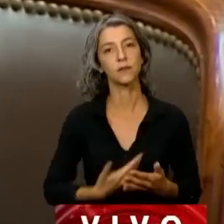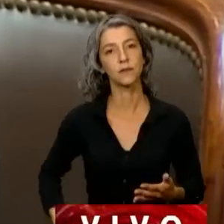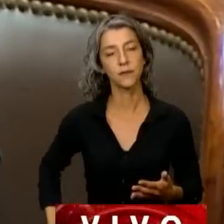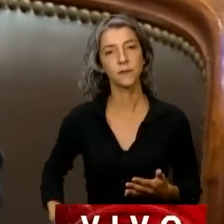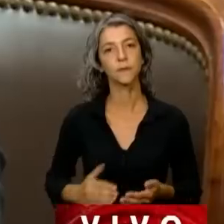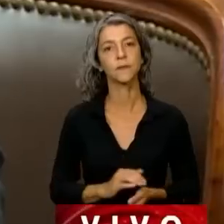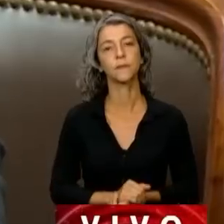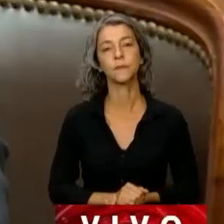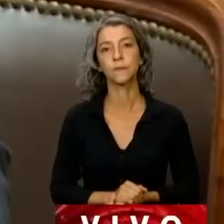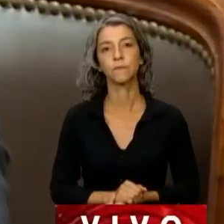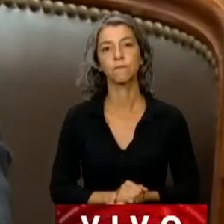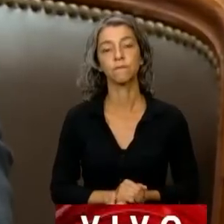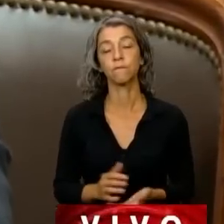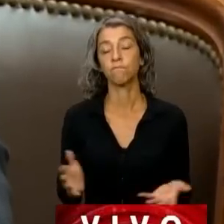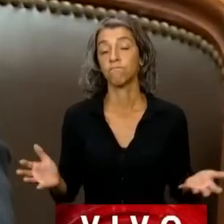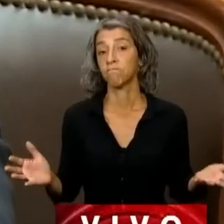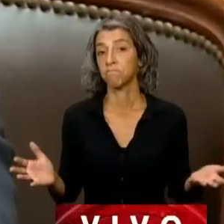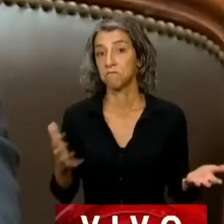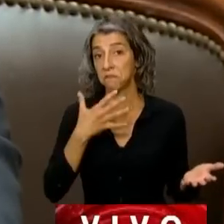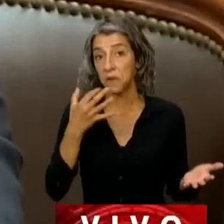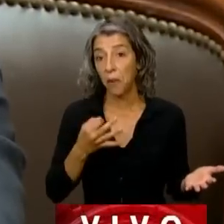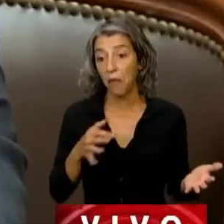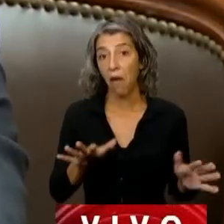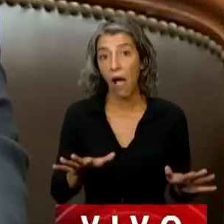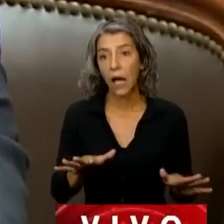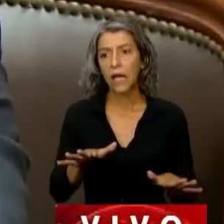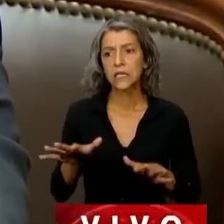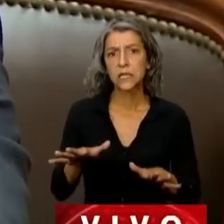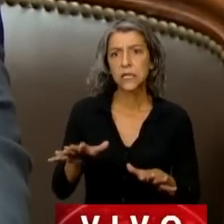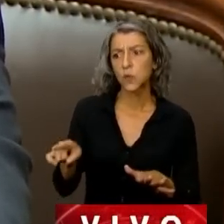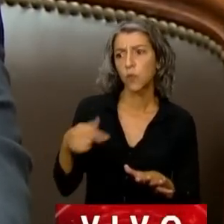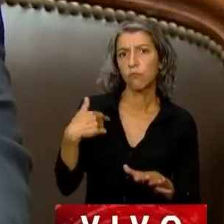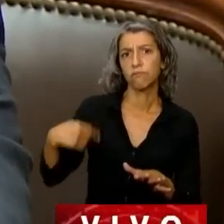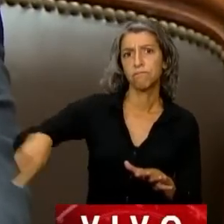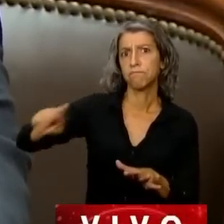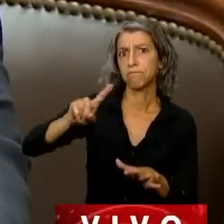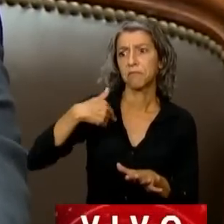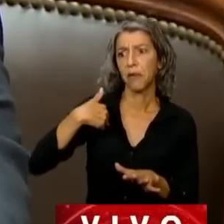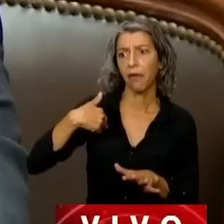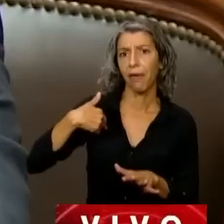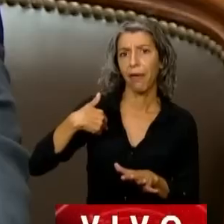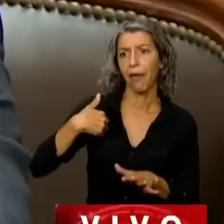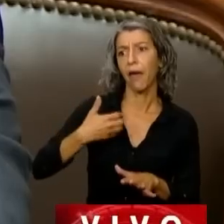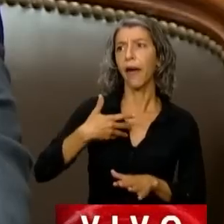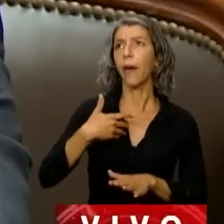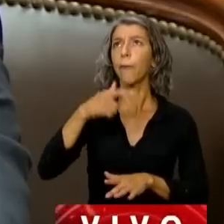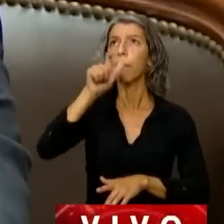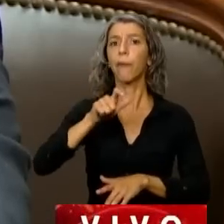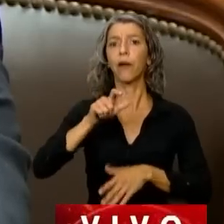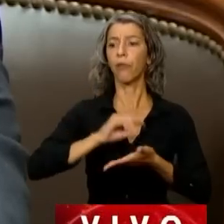Es una actitud fascista la de no escuchar al orador. Le pido respeto al resto de la gente